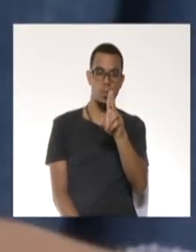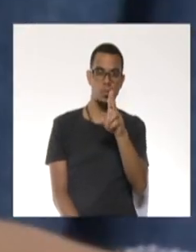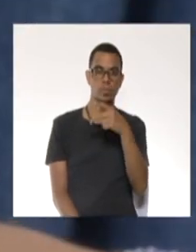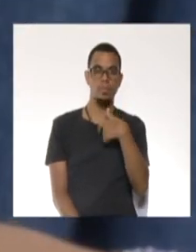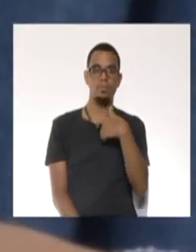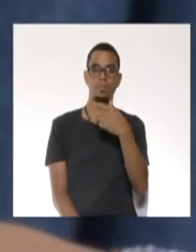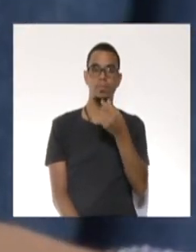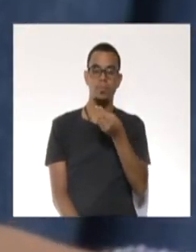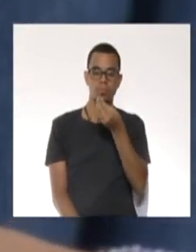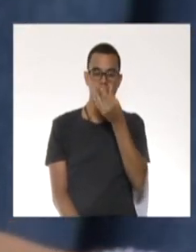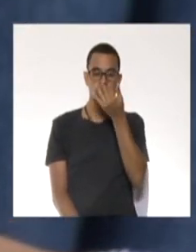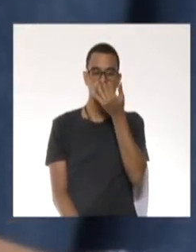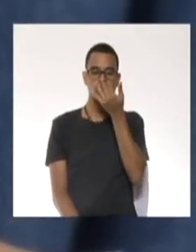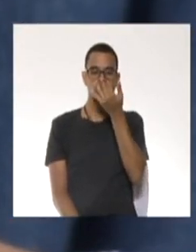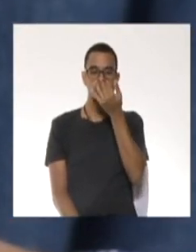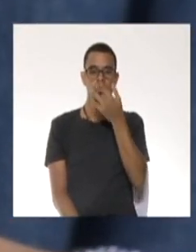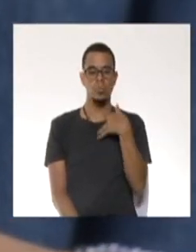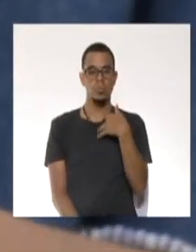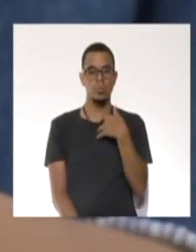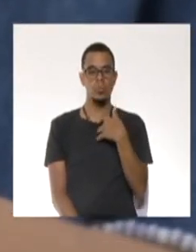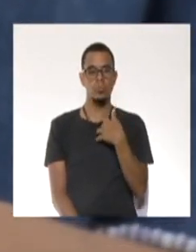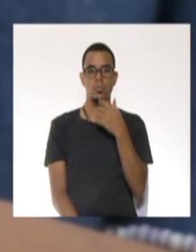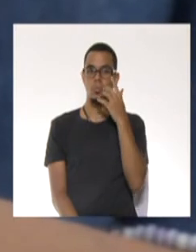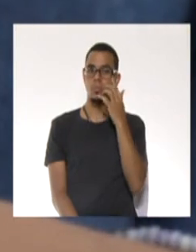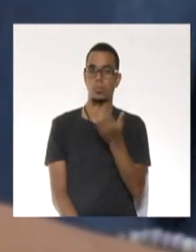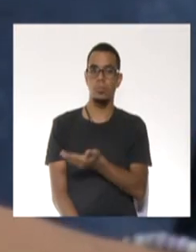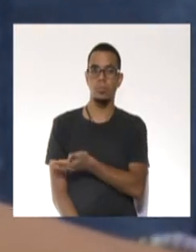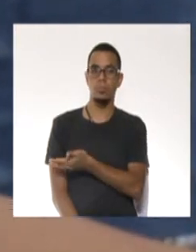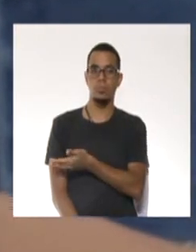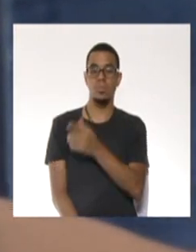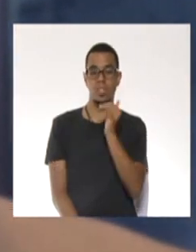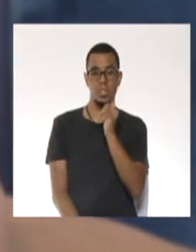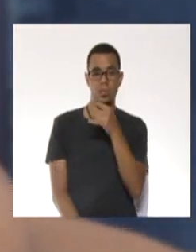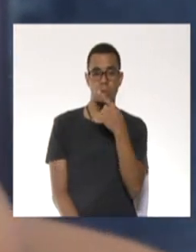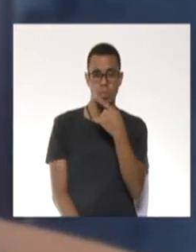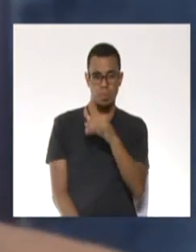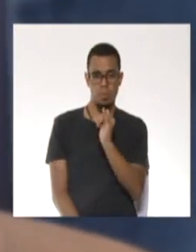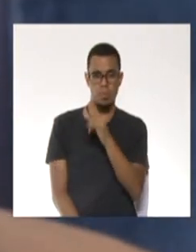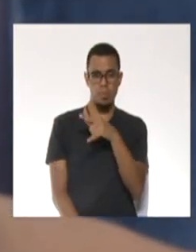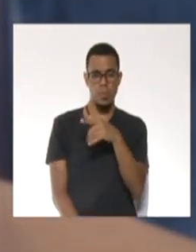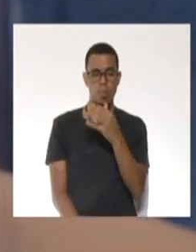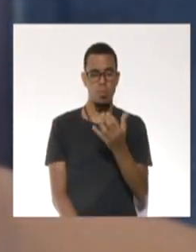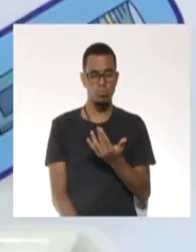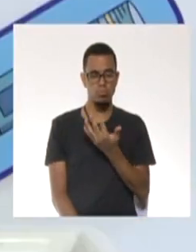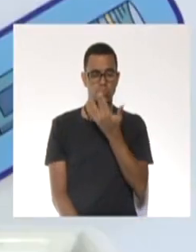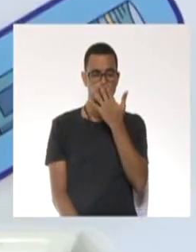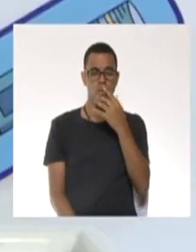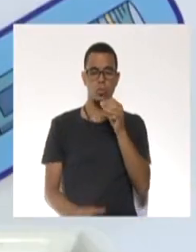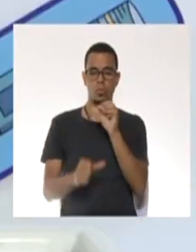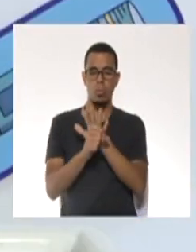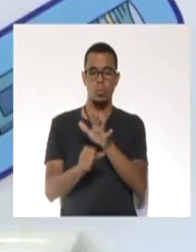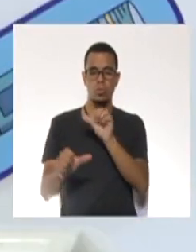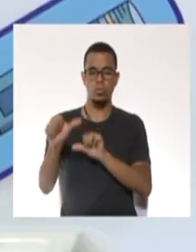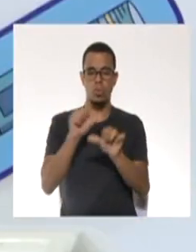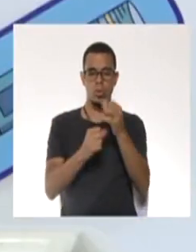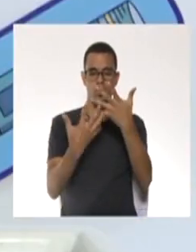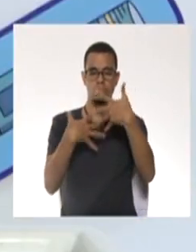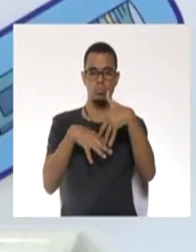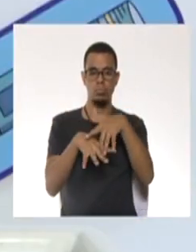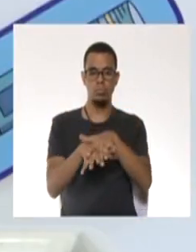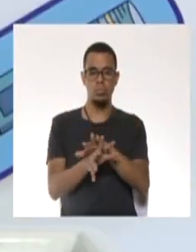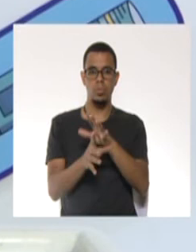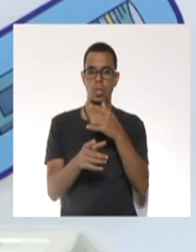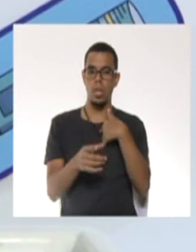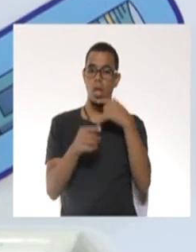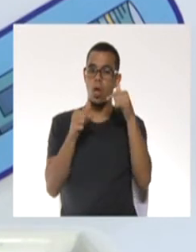así como muchas flores que tienen compuestos aromáticos. Esos olores se deben a compuestos aromáticos, que son sustancias químicas que